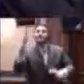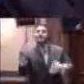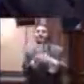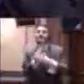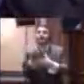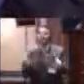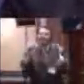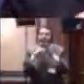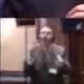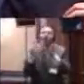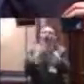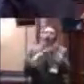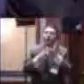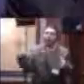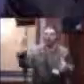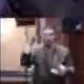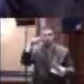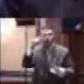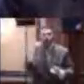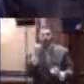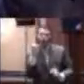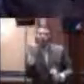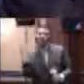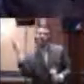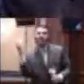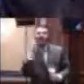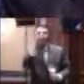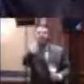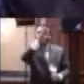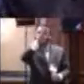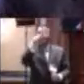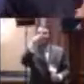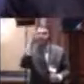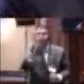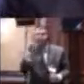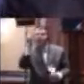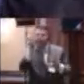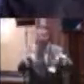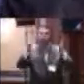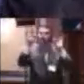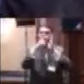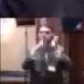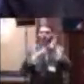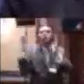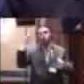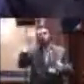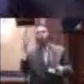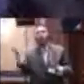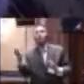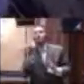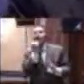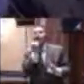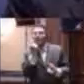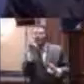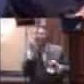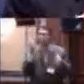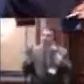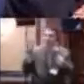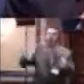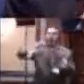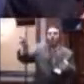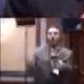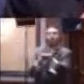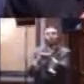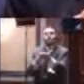en 2007. Se ha trabajado en esto, se está probando. Déjenme concluir con